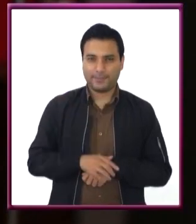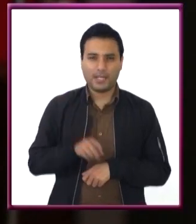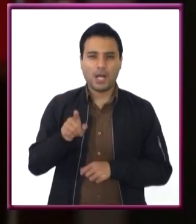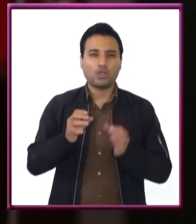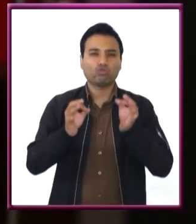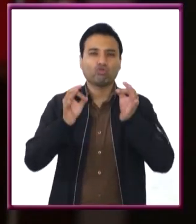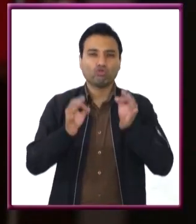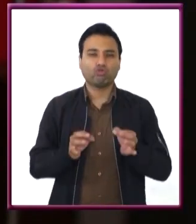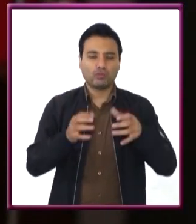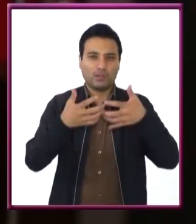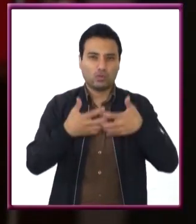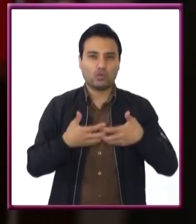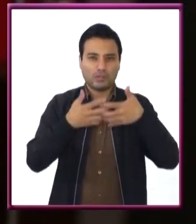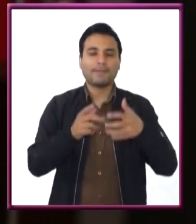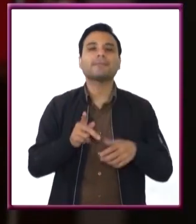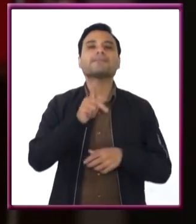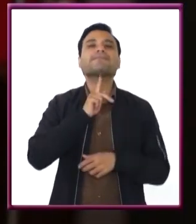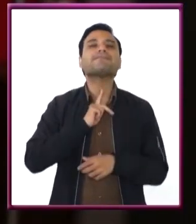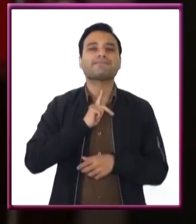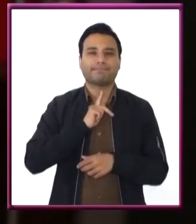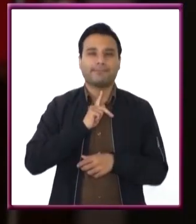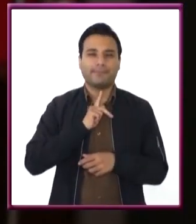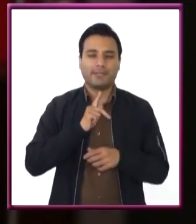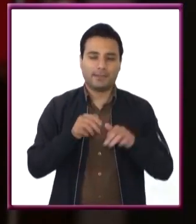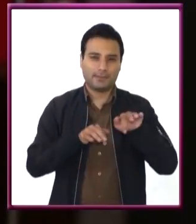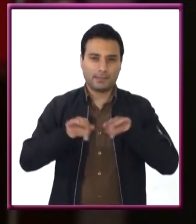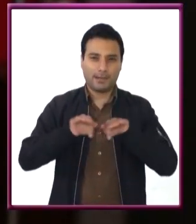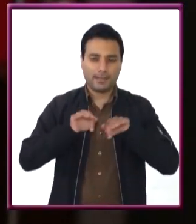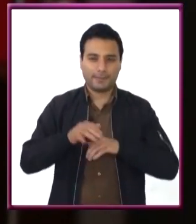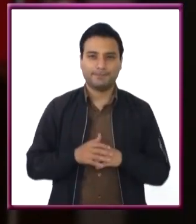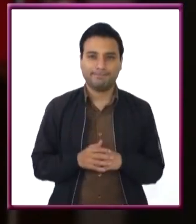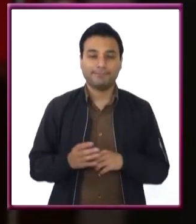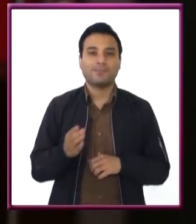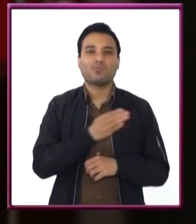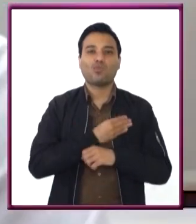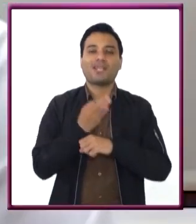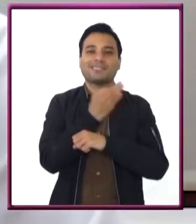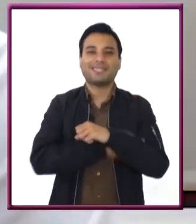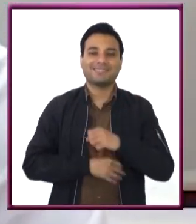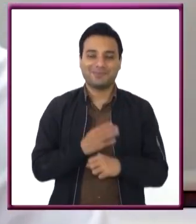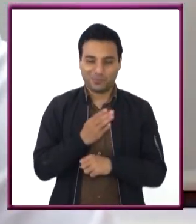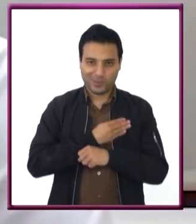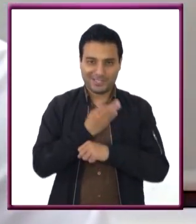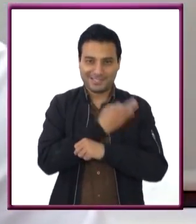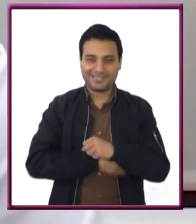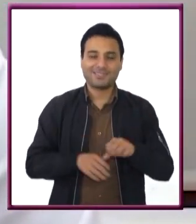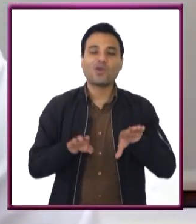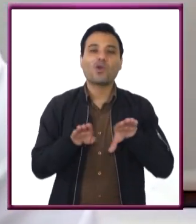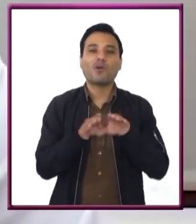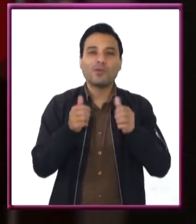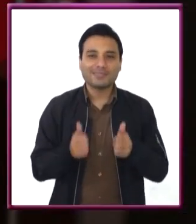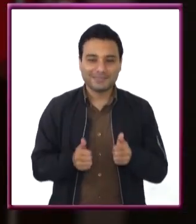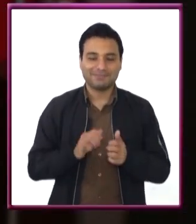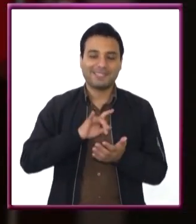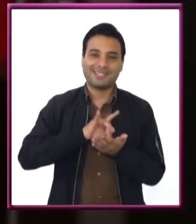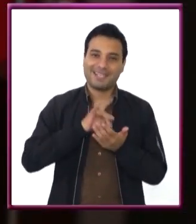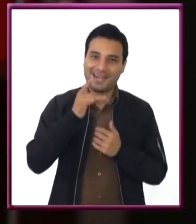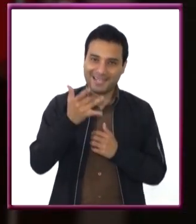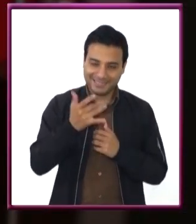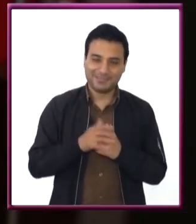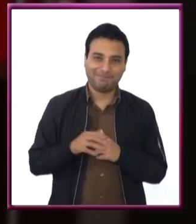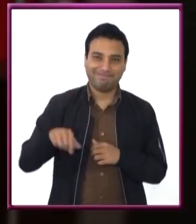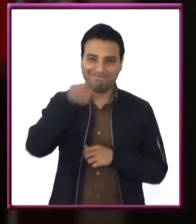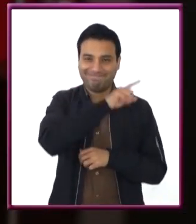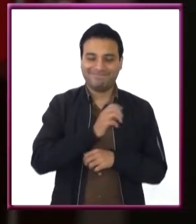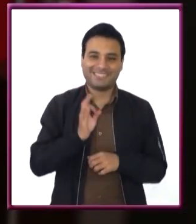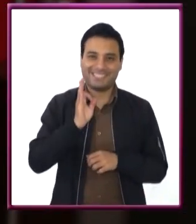en industria del petróleo, tabla rotativa. ¿Qué tal, Cirilo? Buenas tardes. ¿Qué tal? Buenas tardes, ¿cómo están? Muy bien, gracias